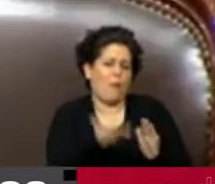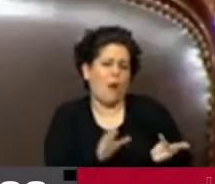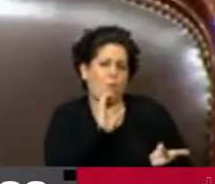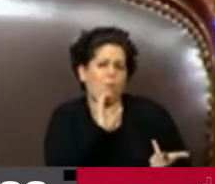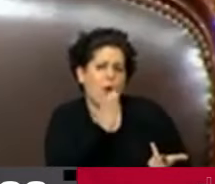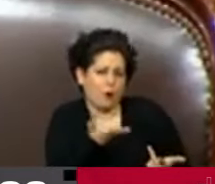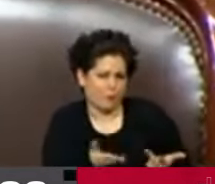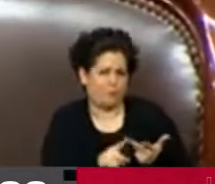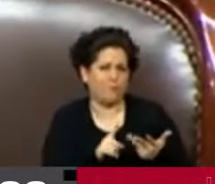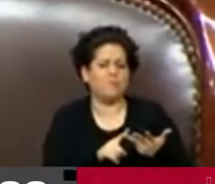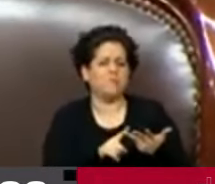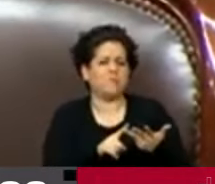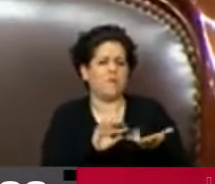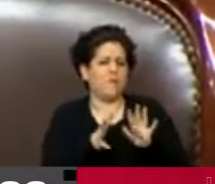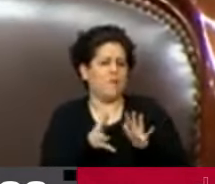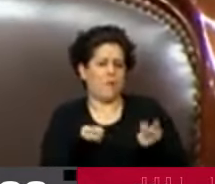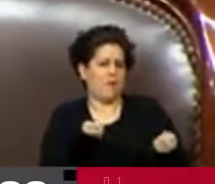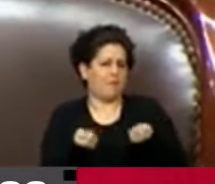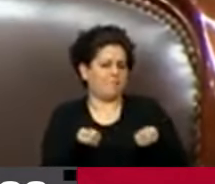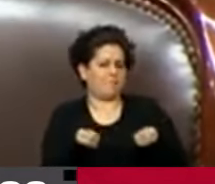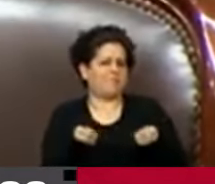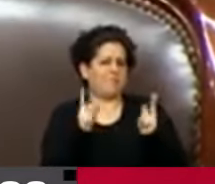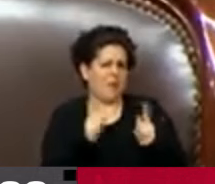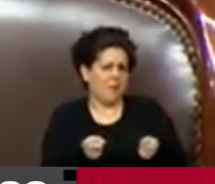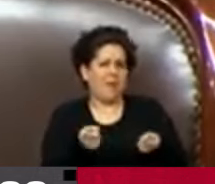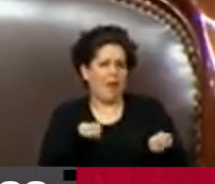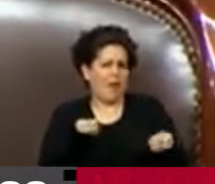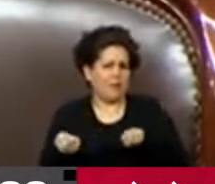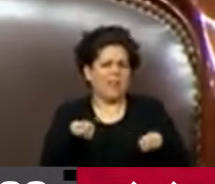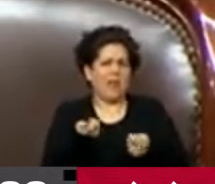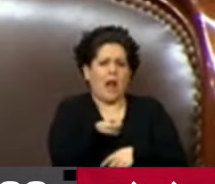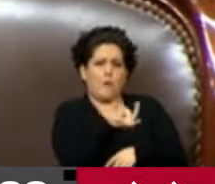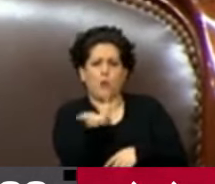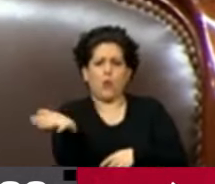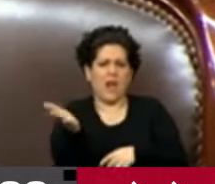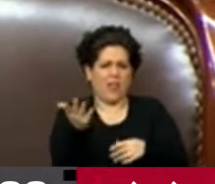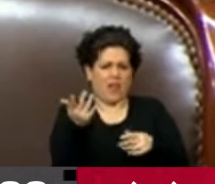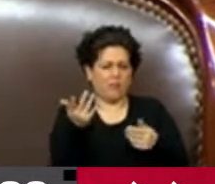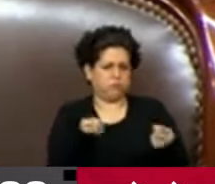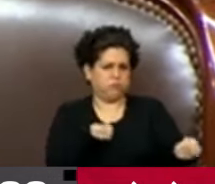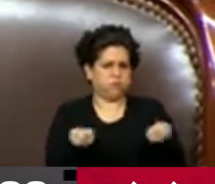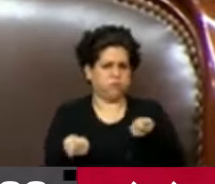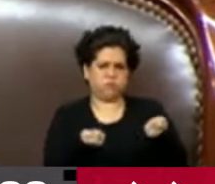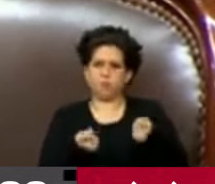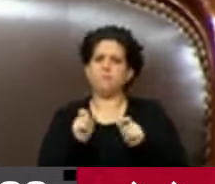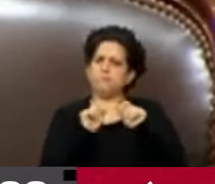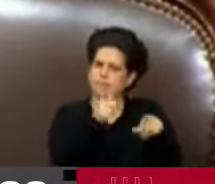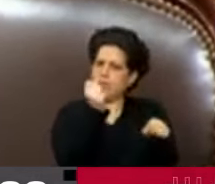por su versatilidad, la capacidad de administrar la pluralidad que es el oficio de quien preside esta